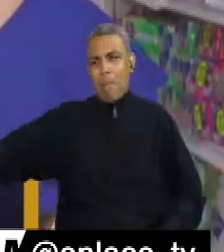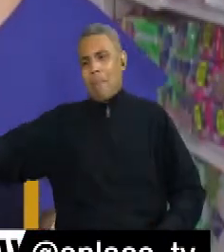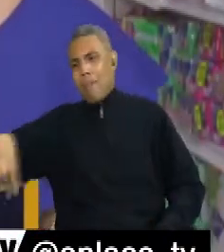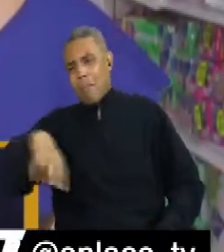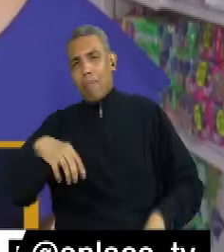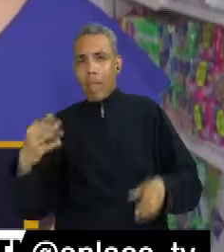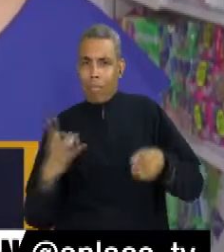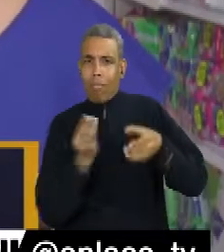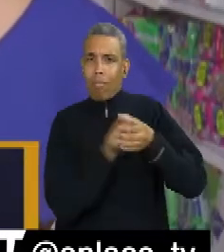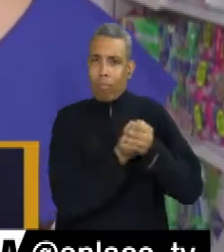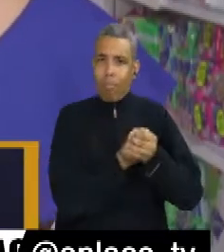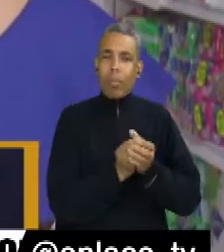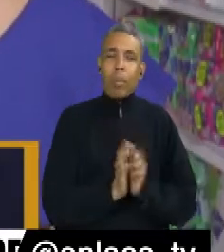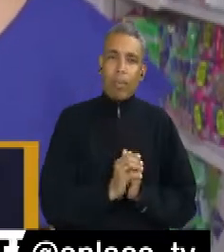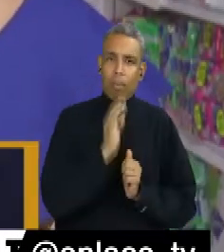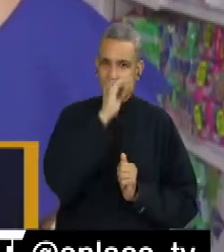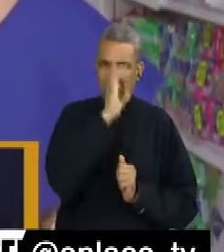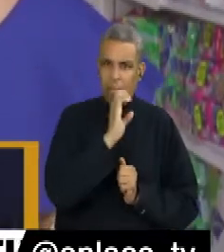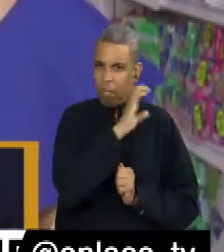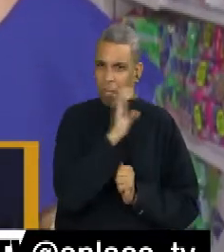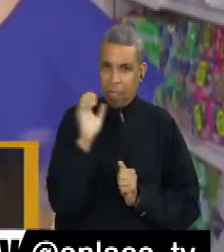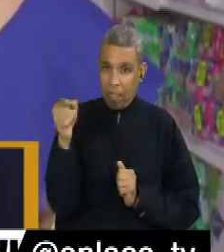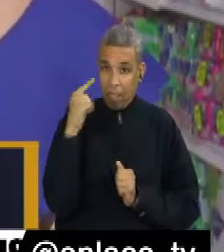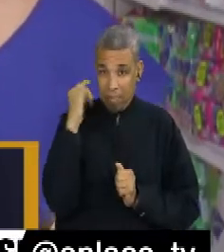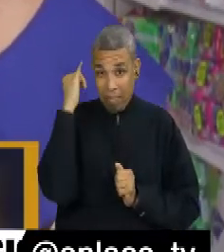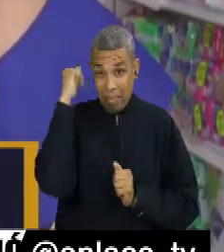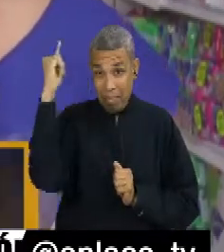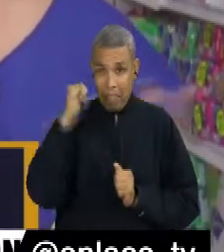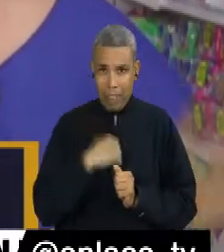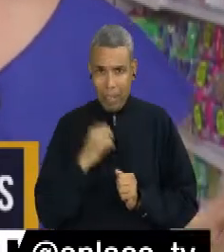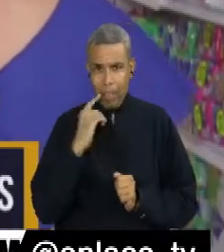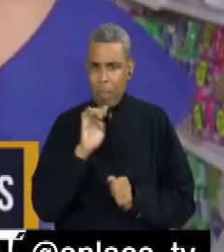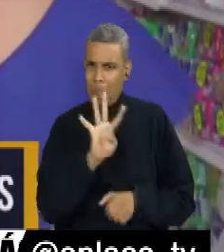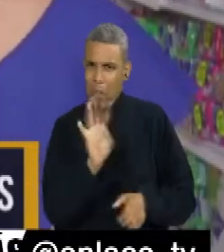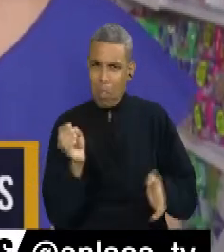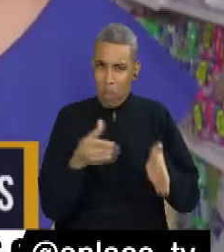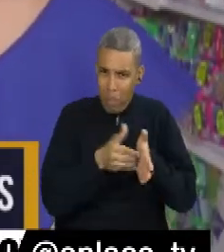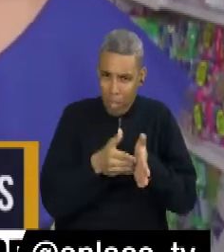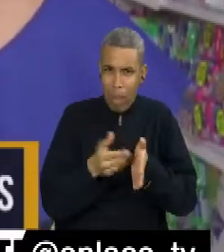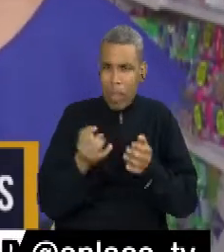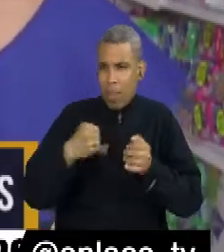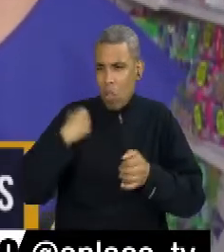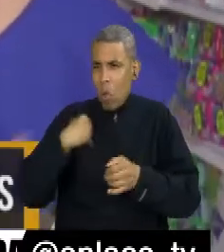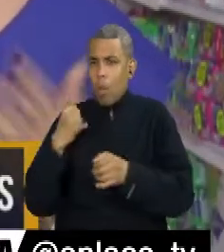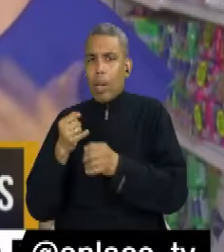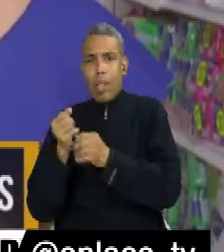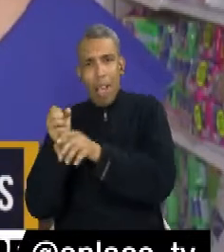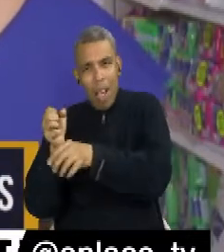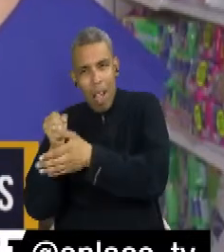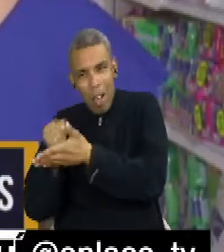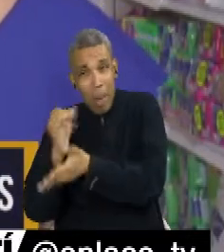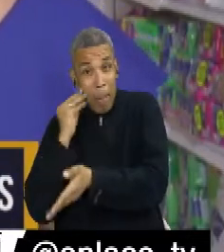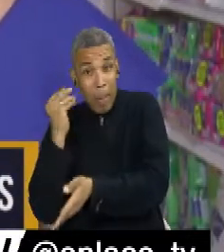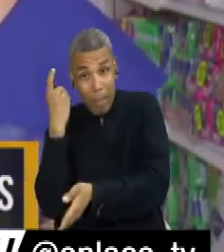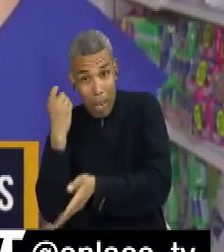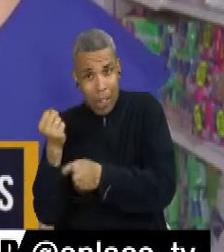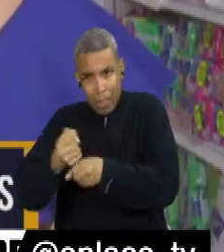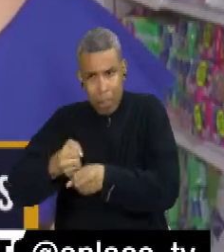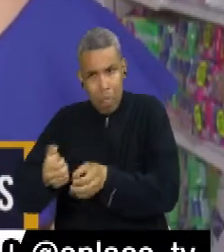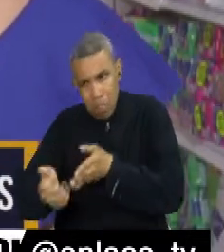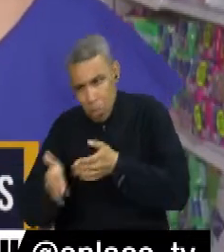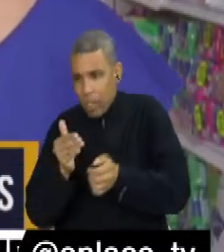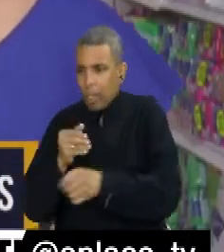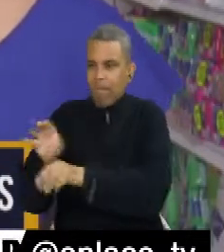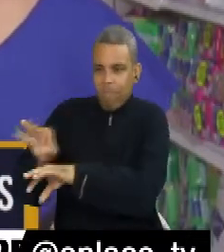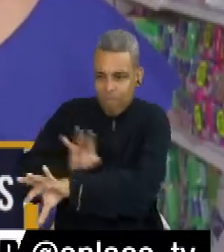40.000 empleos que tiene la Caja de Compensación Familiar es muy beneficioso tanto para los jóvenes de nuestra ciudad como para la empresa, el cual ellos